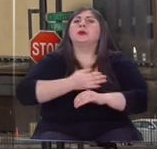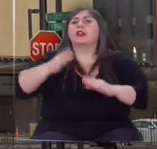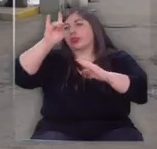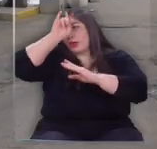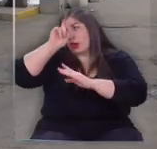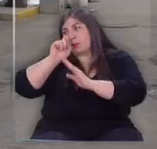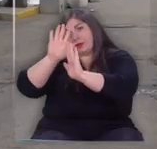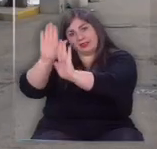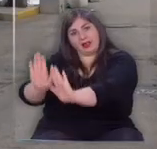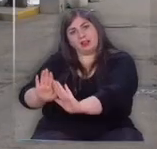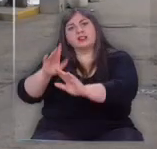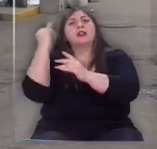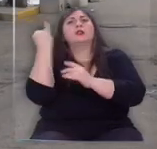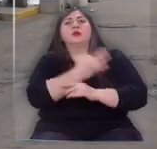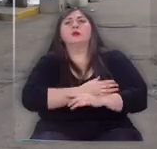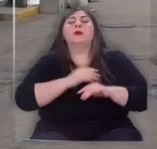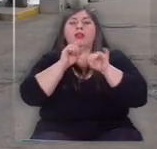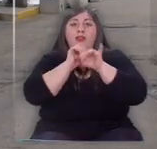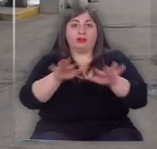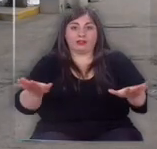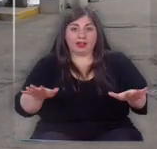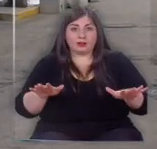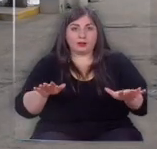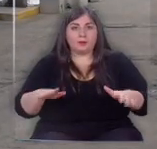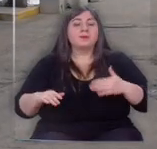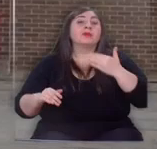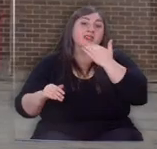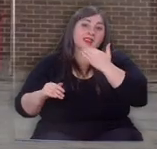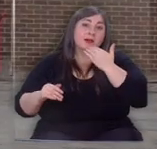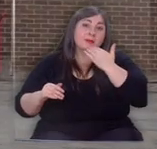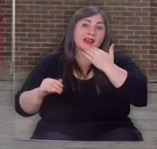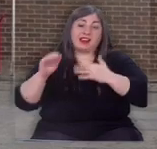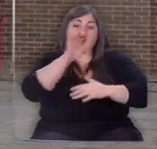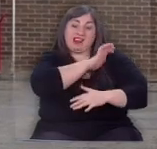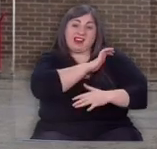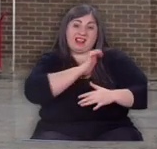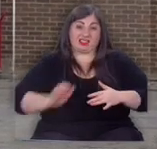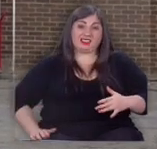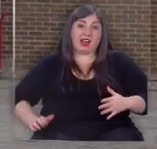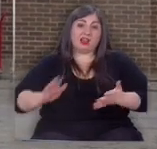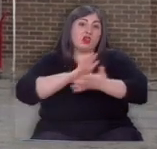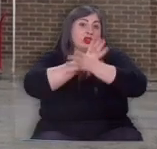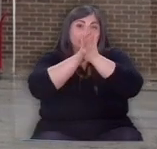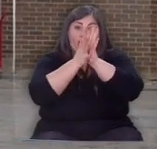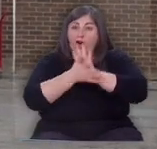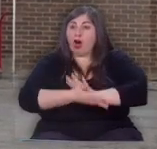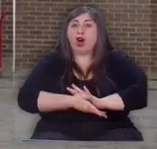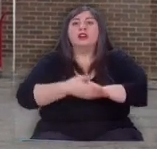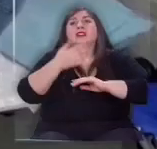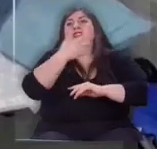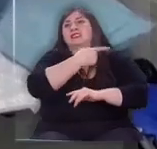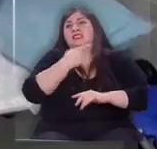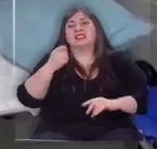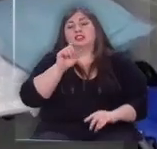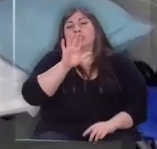y números de contagios. Eso sí, a nivel de estado total, la cantidad de contagiados llega a 195.000.